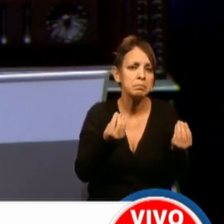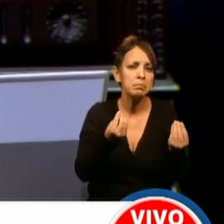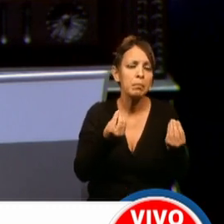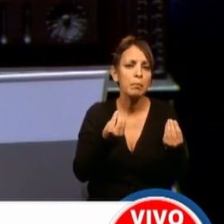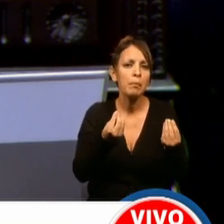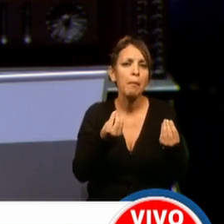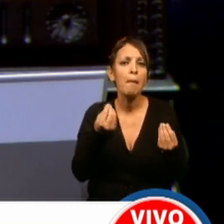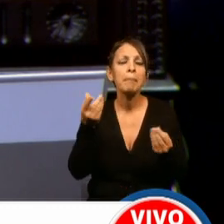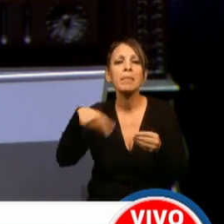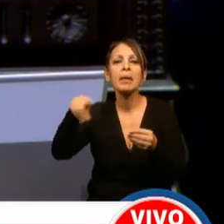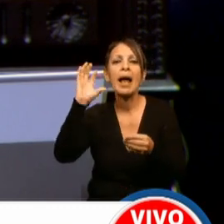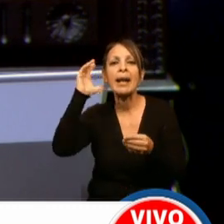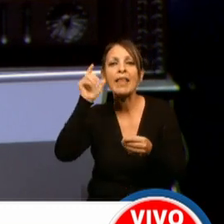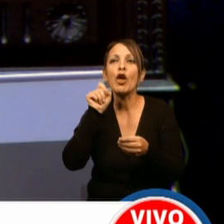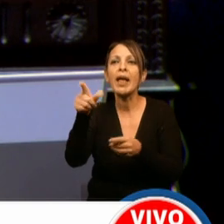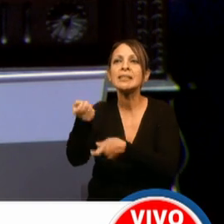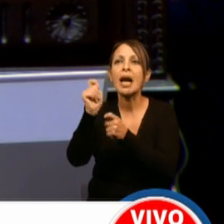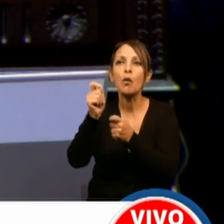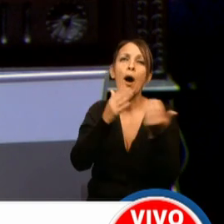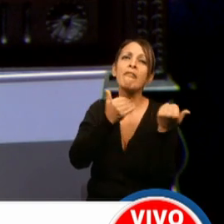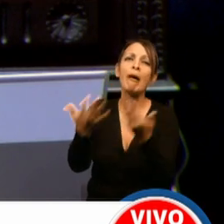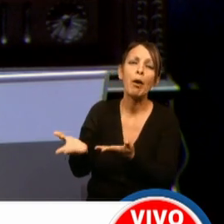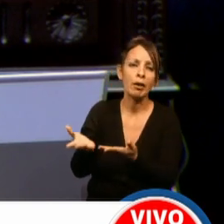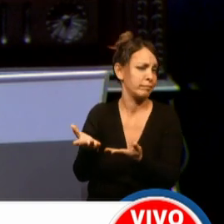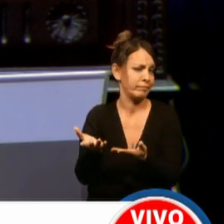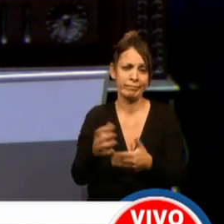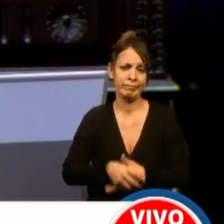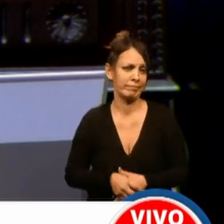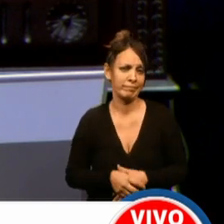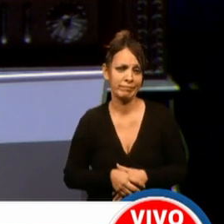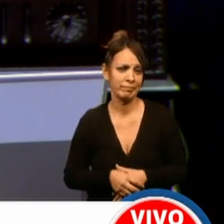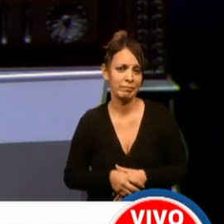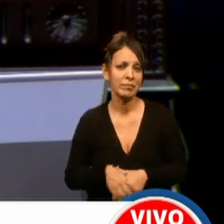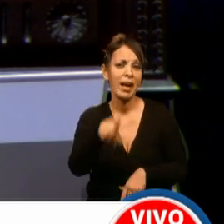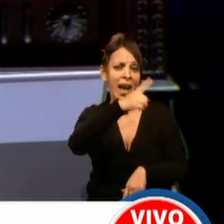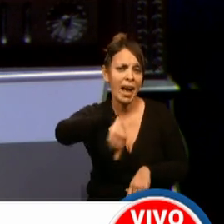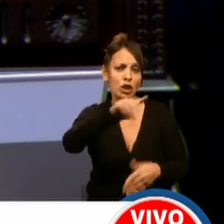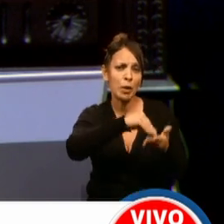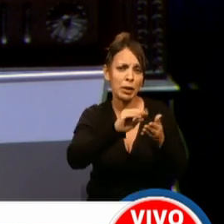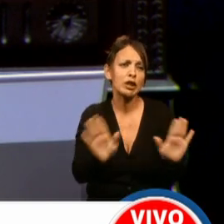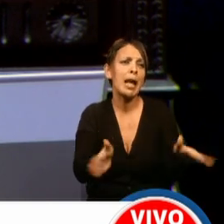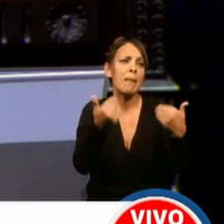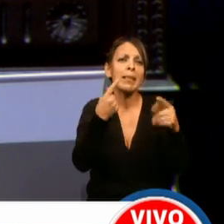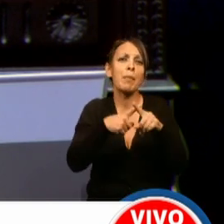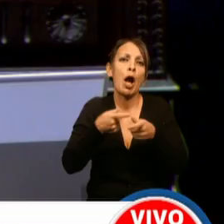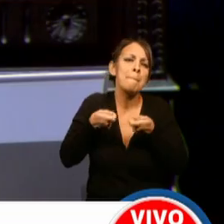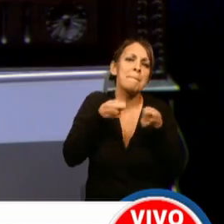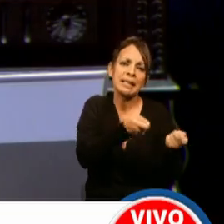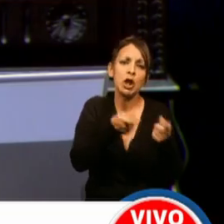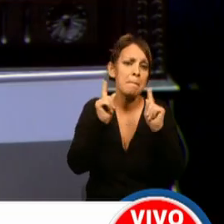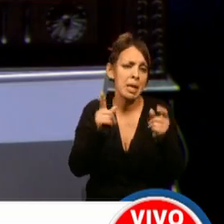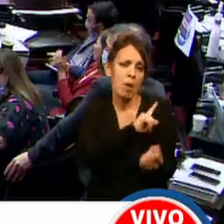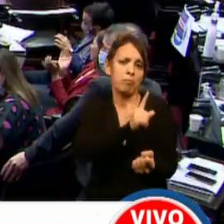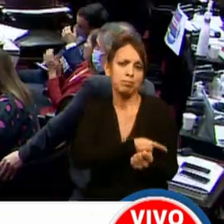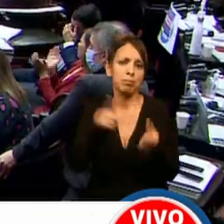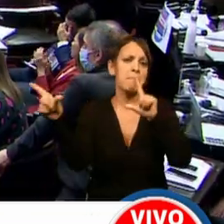pedido de la radio comunitaria de chascomús como se dijo anteriormente se están levantando una vez más por la presión de los grandes medios de